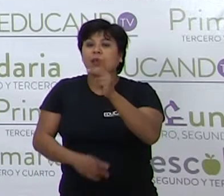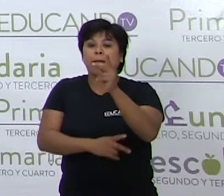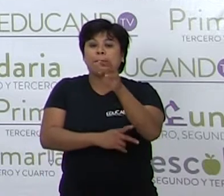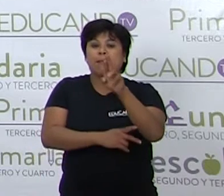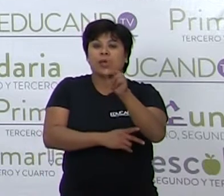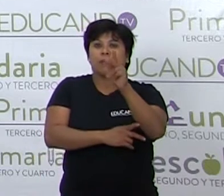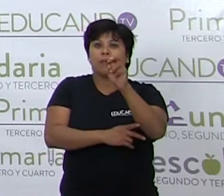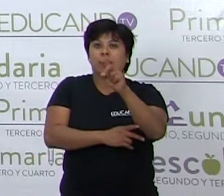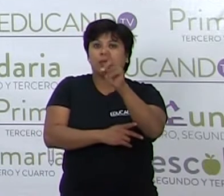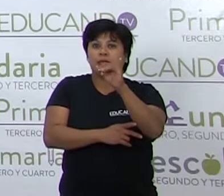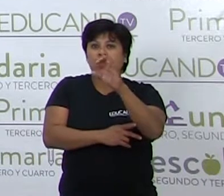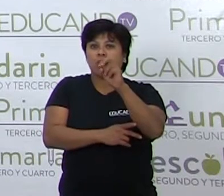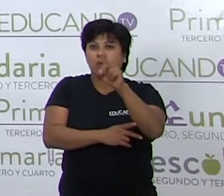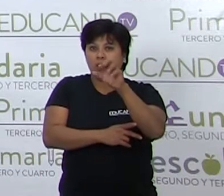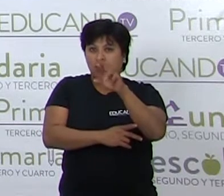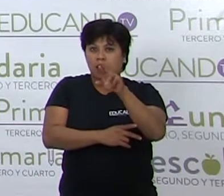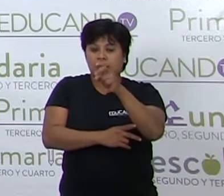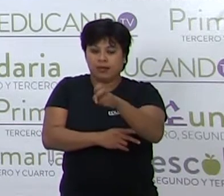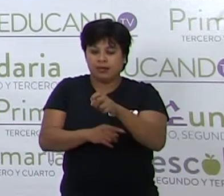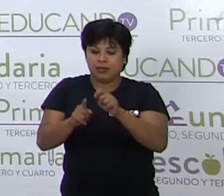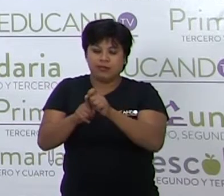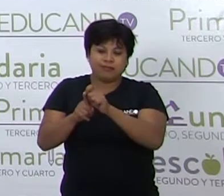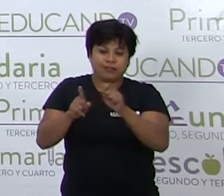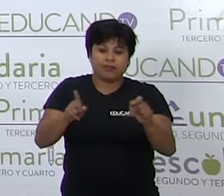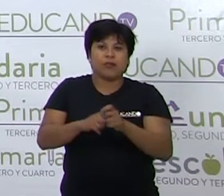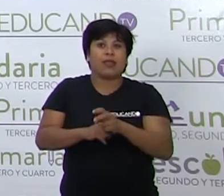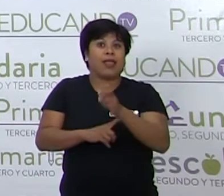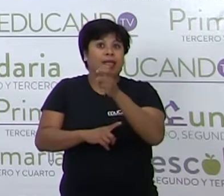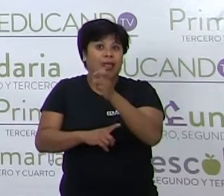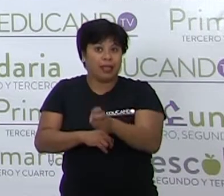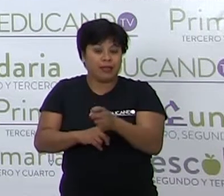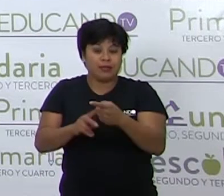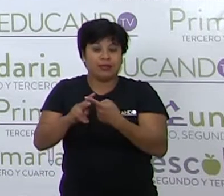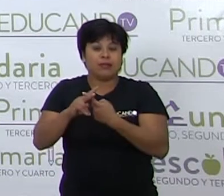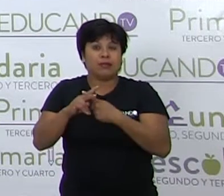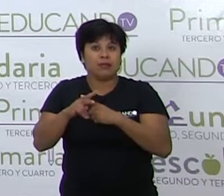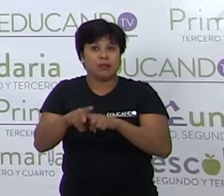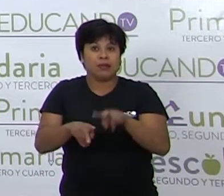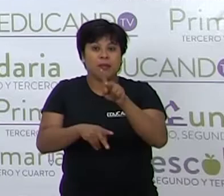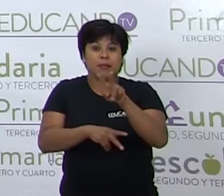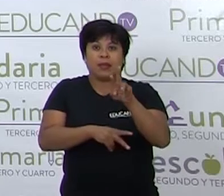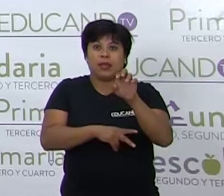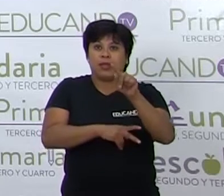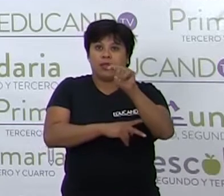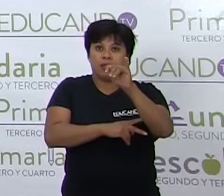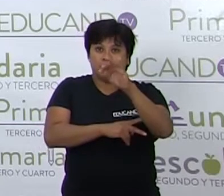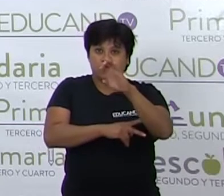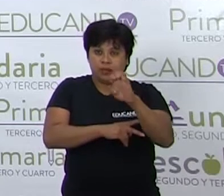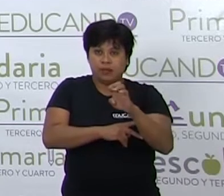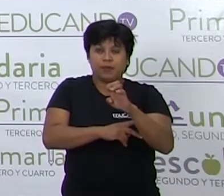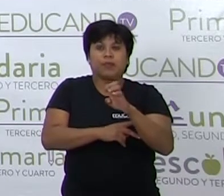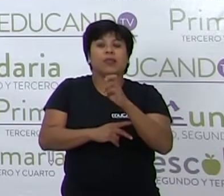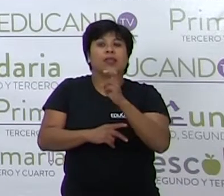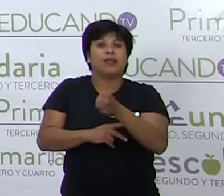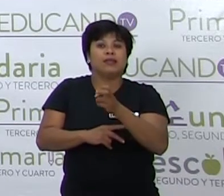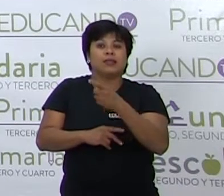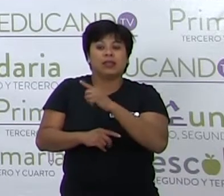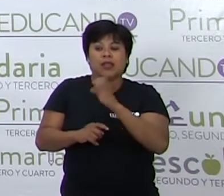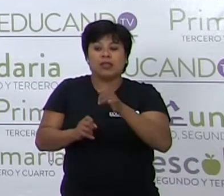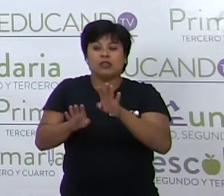esta línea a esa parte del vértice y nos estamos